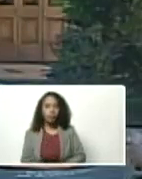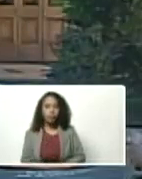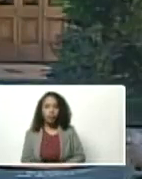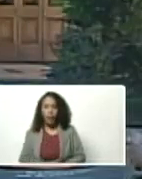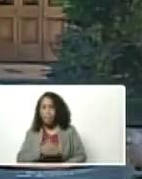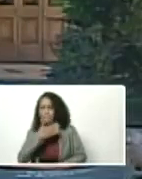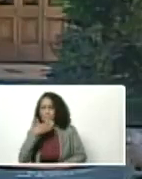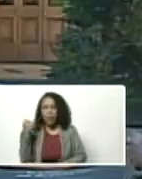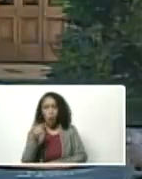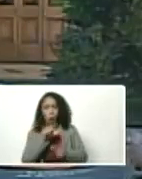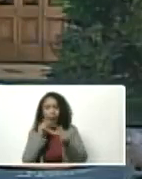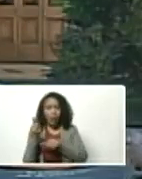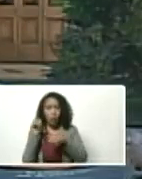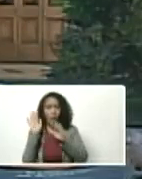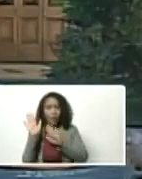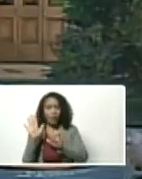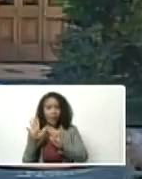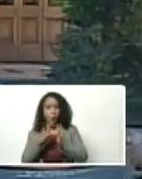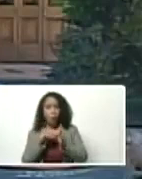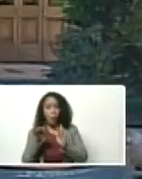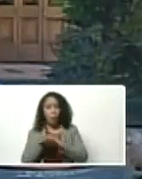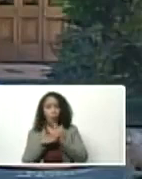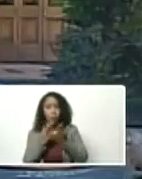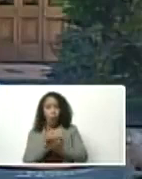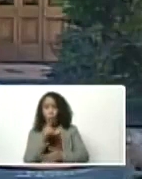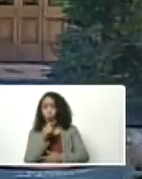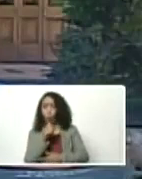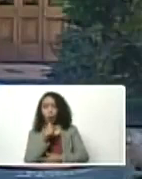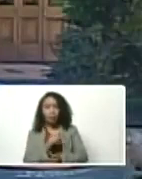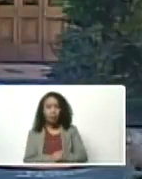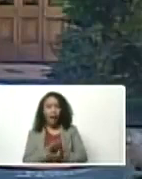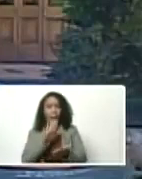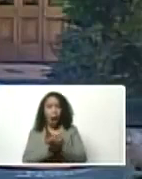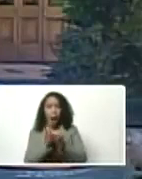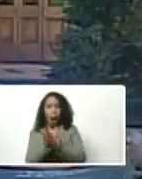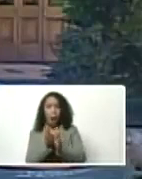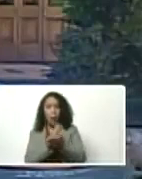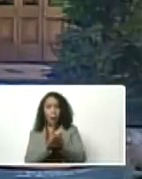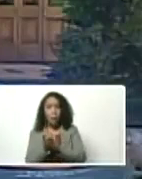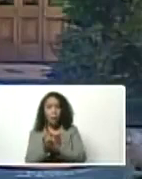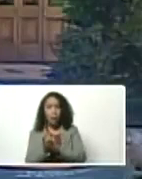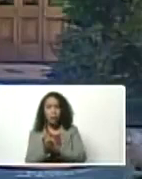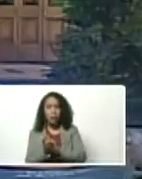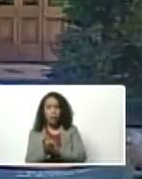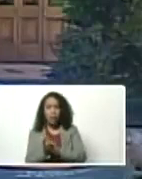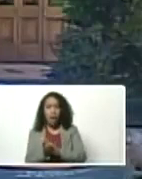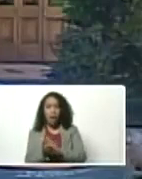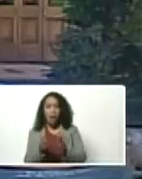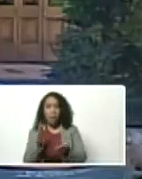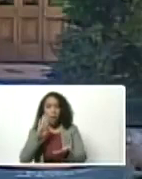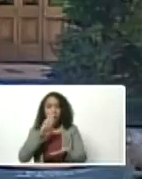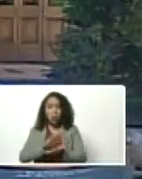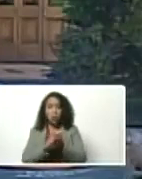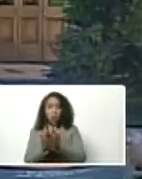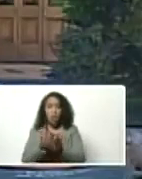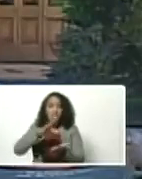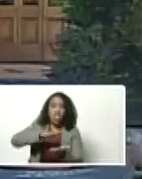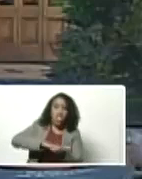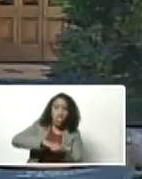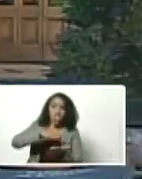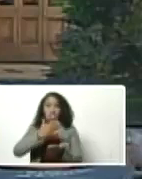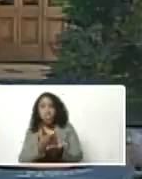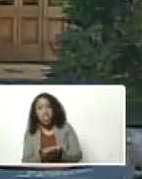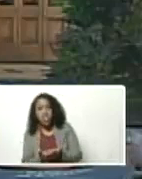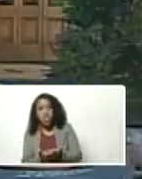Mejor que eso no hay en el mundo. Una arepita, si es frita mejor.